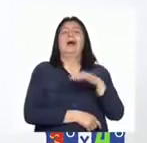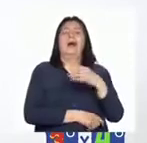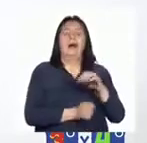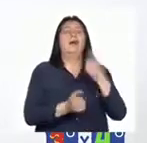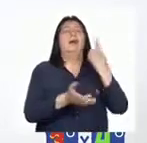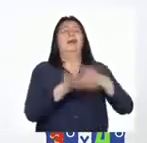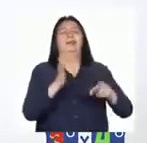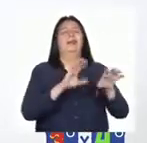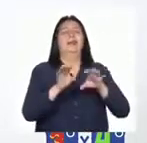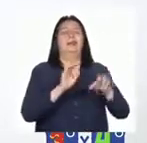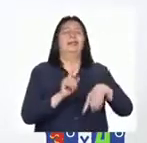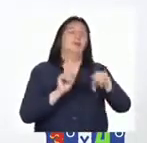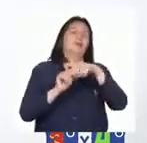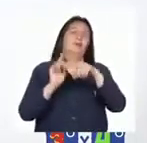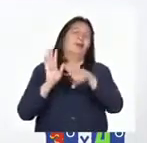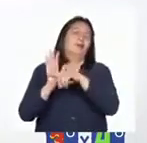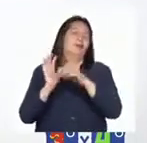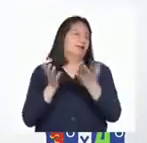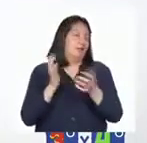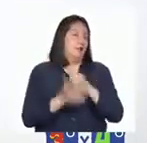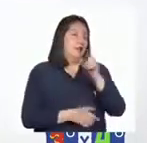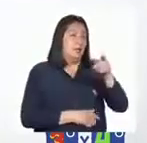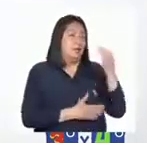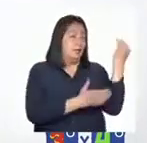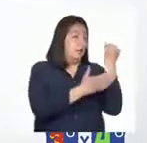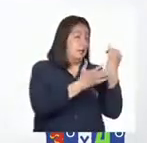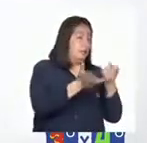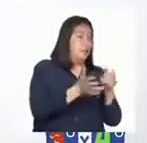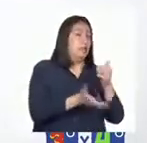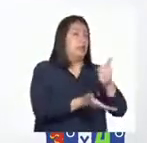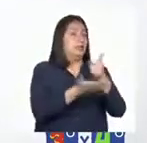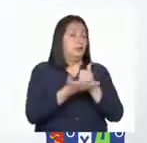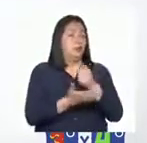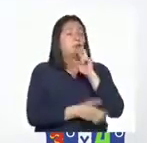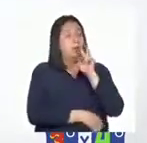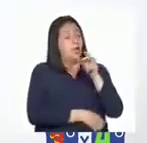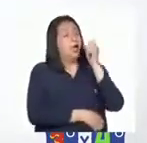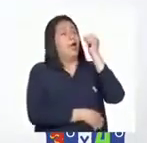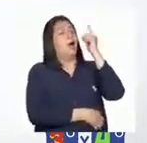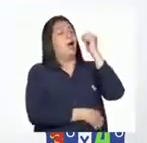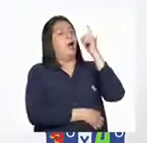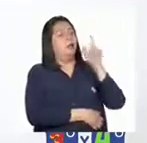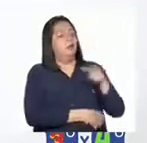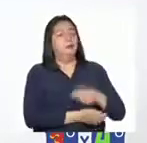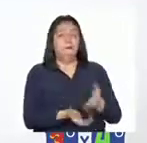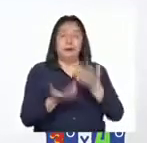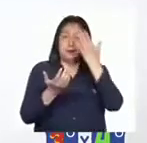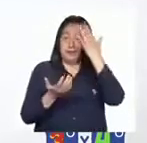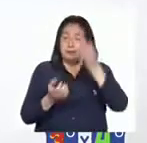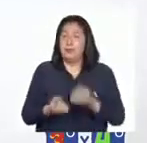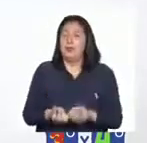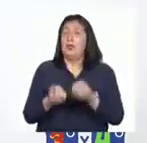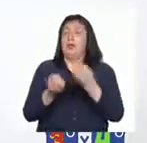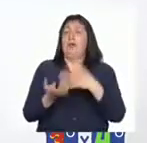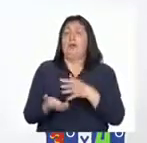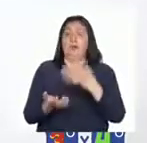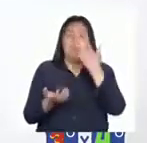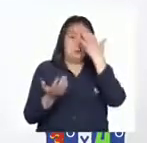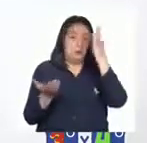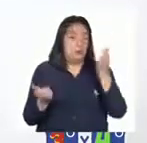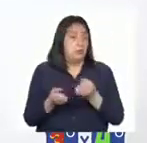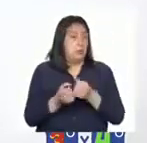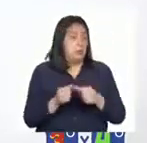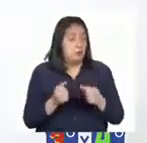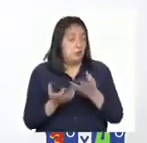la operación que debían realizar. El esquema las ayudó a darse cuenta que para encontrar las cantidades desconocidas